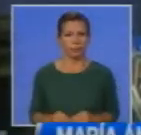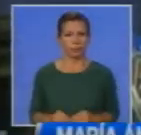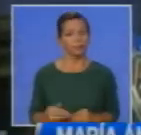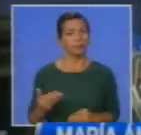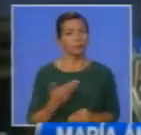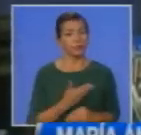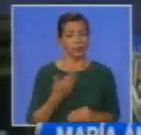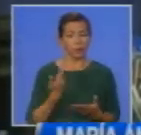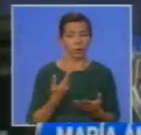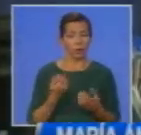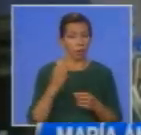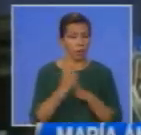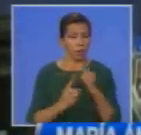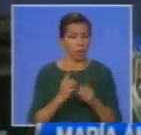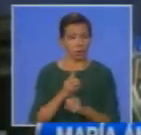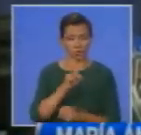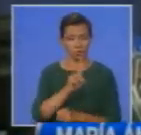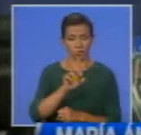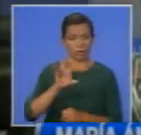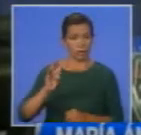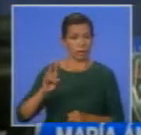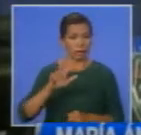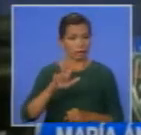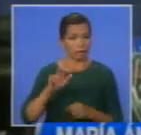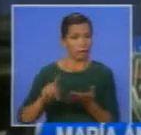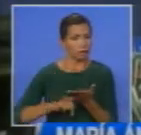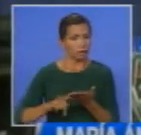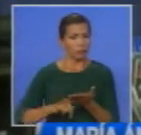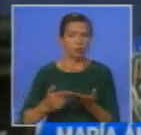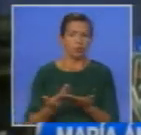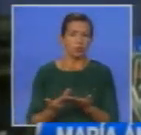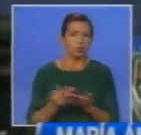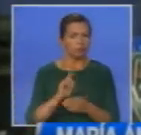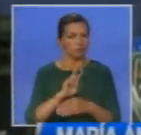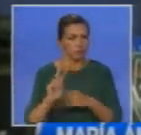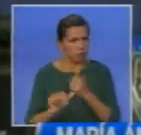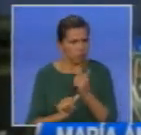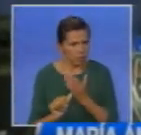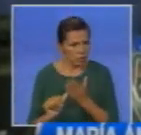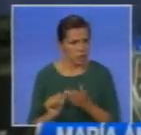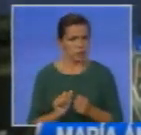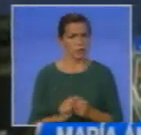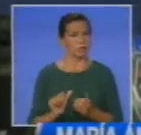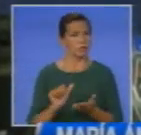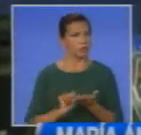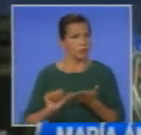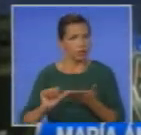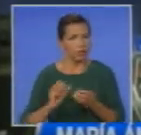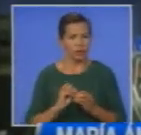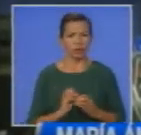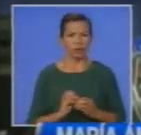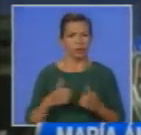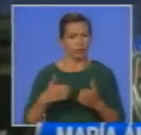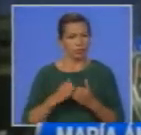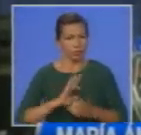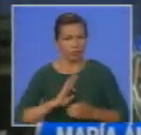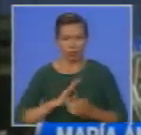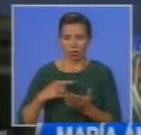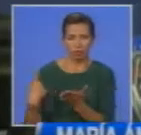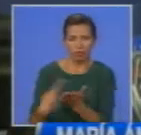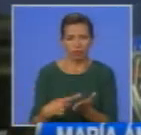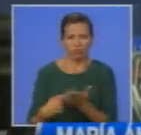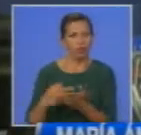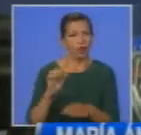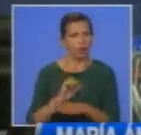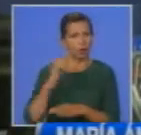163 reuniones en el año entre equipos técnicos, viceministros y ministros. Esto, presidente Correa, si no hubiéramos tenido este